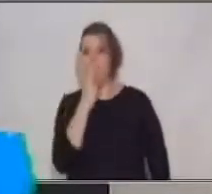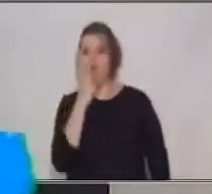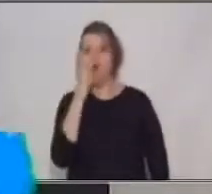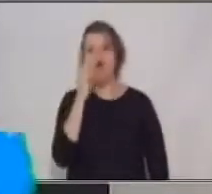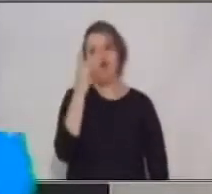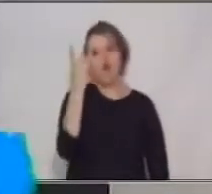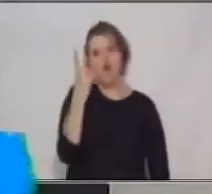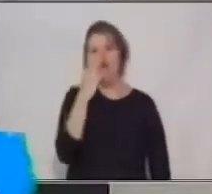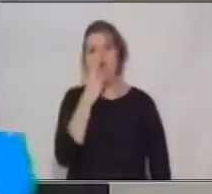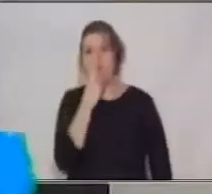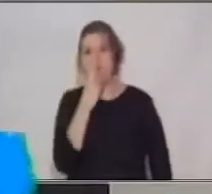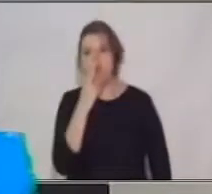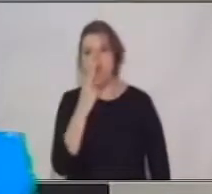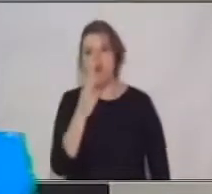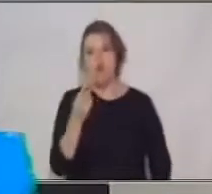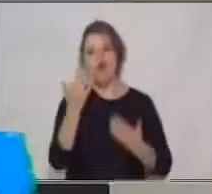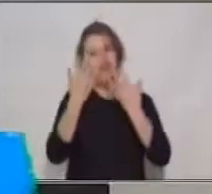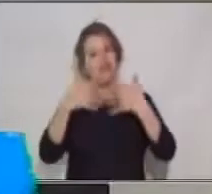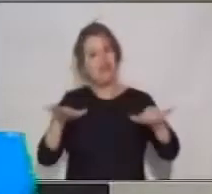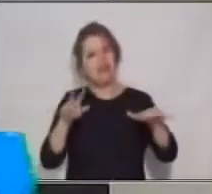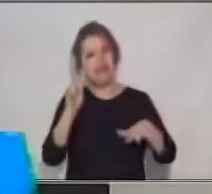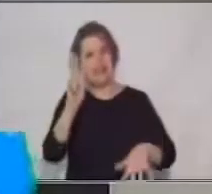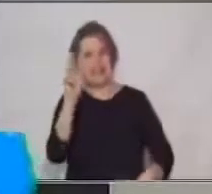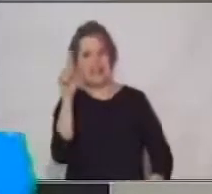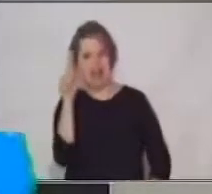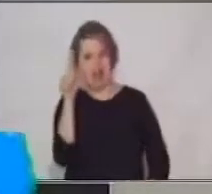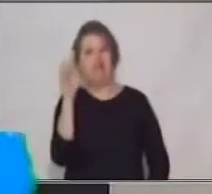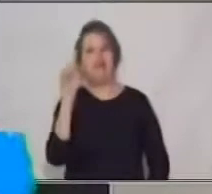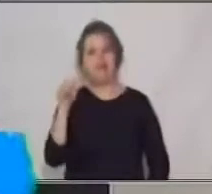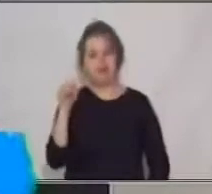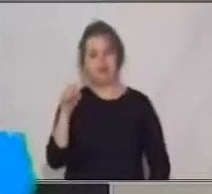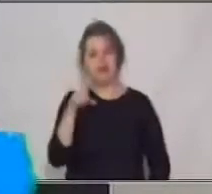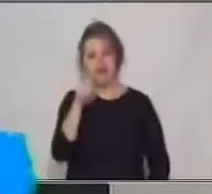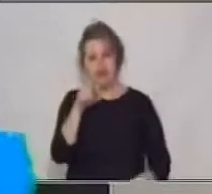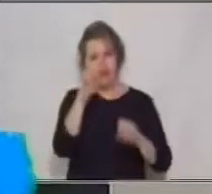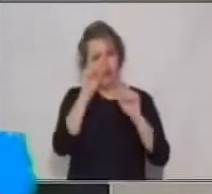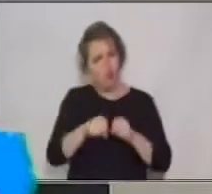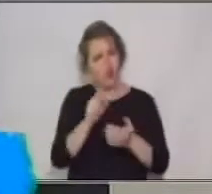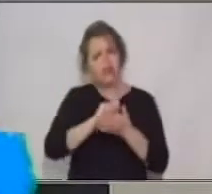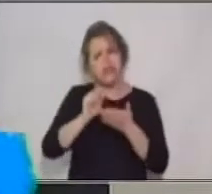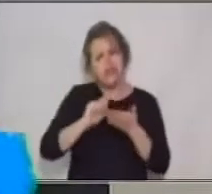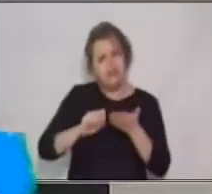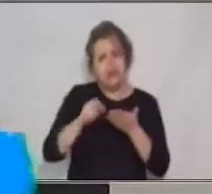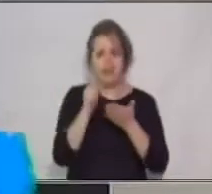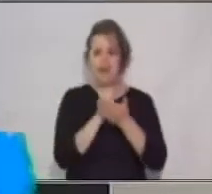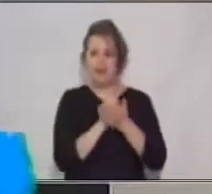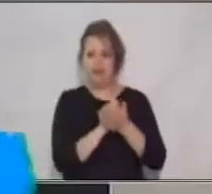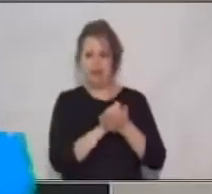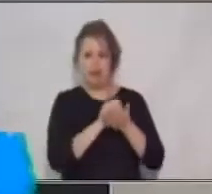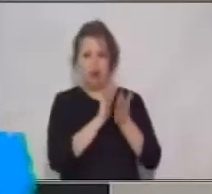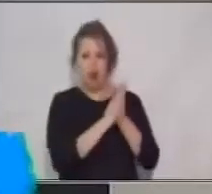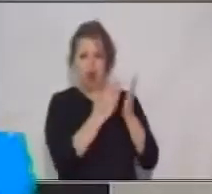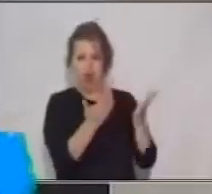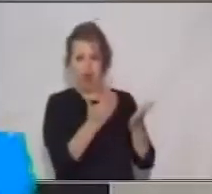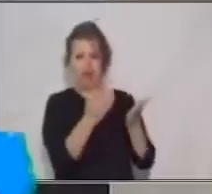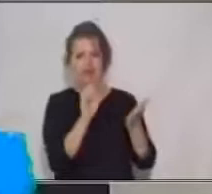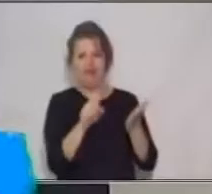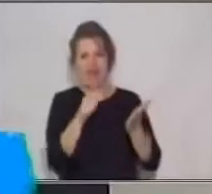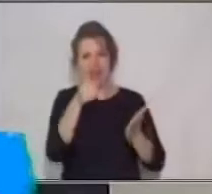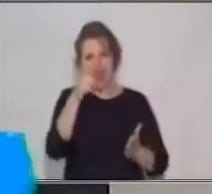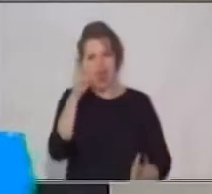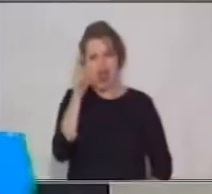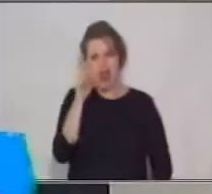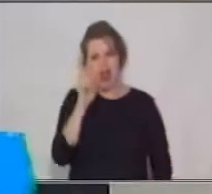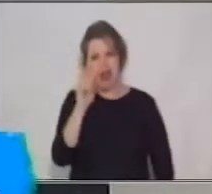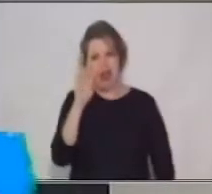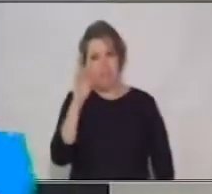ejemplos y si ustedes conocen más también lo pueden escribir en su cuaderno. Tenemos las adversativas, más, pero,